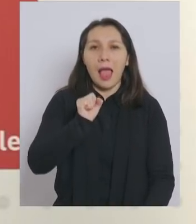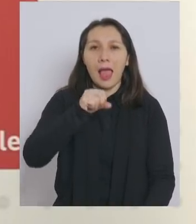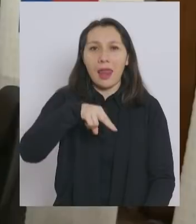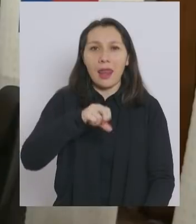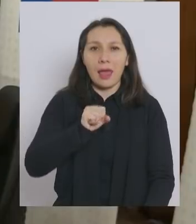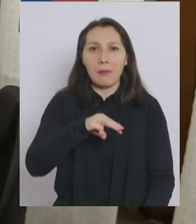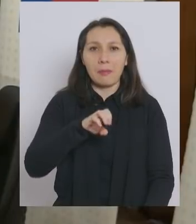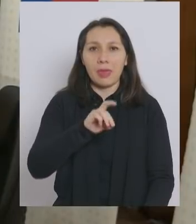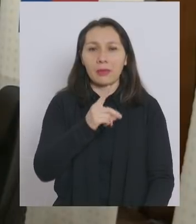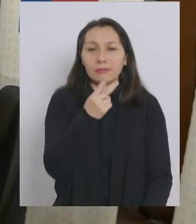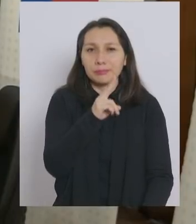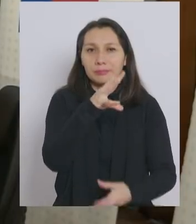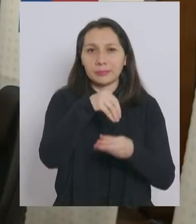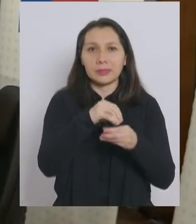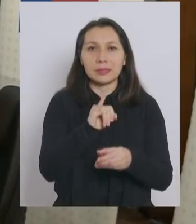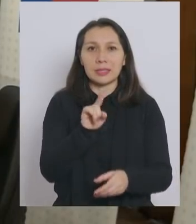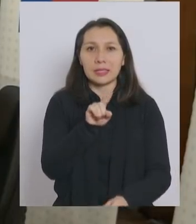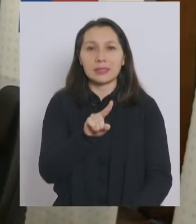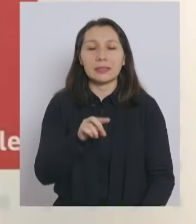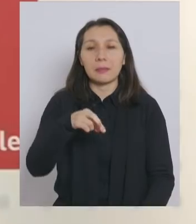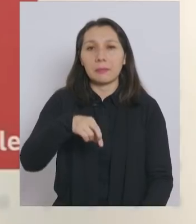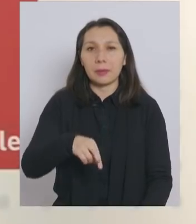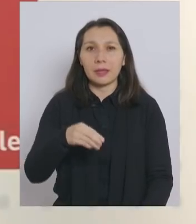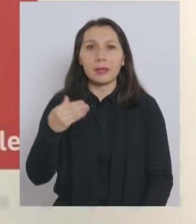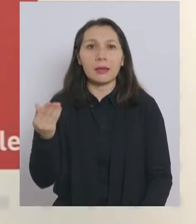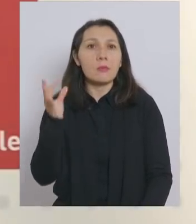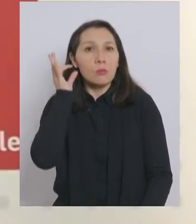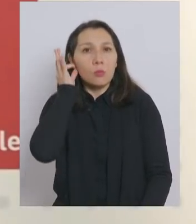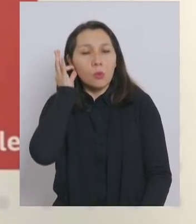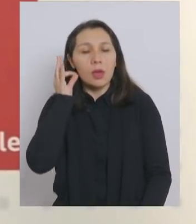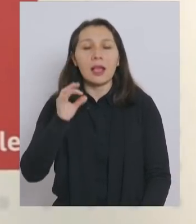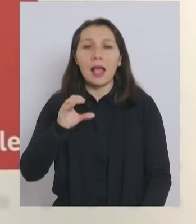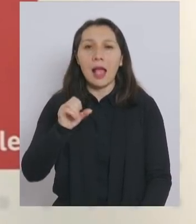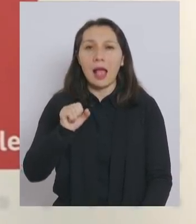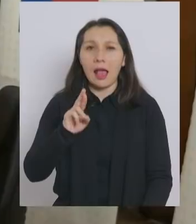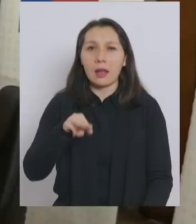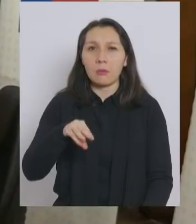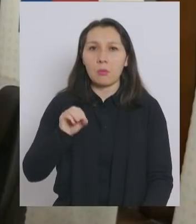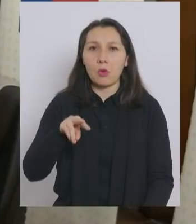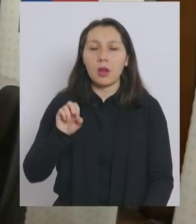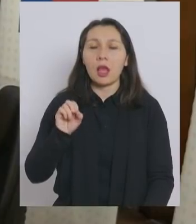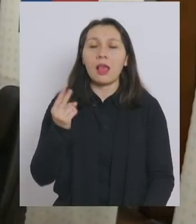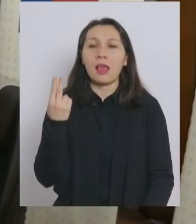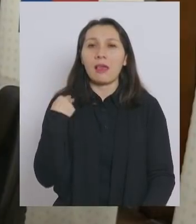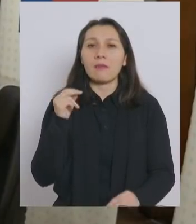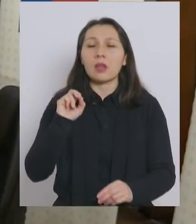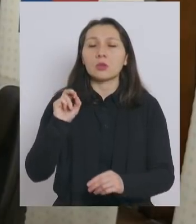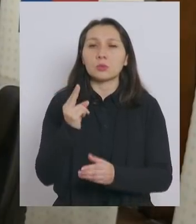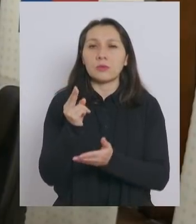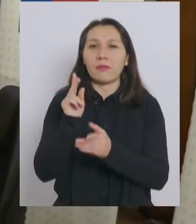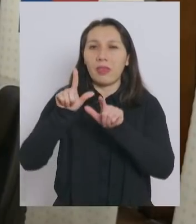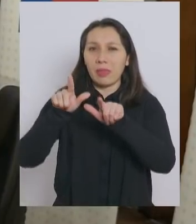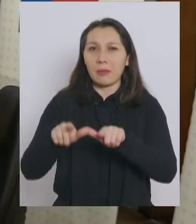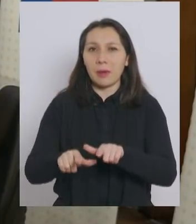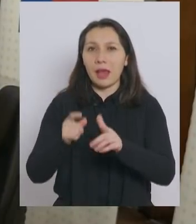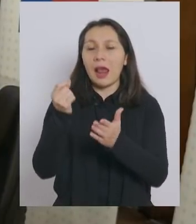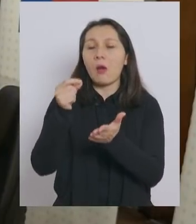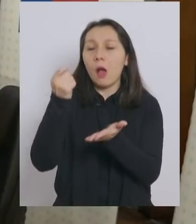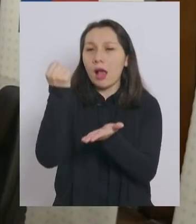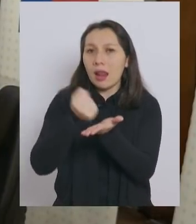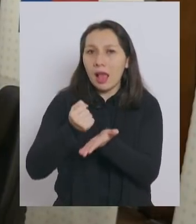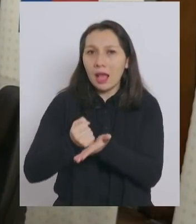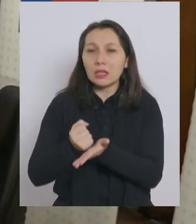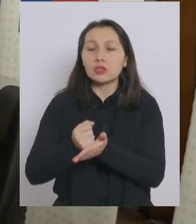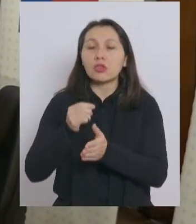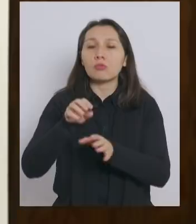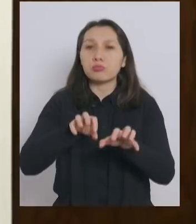la QF Patricia Carmona Sepúlveda, jefa del Subdepartamento de Autorizaciones y Registro de Productos Nuevos y